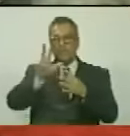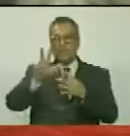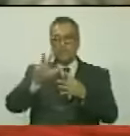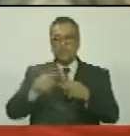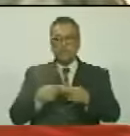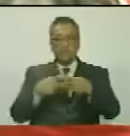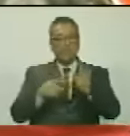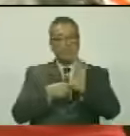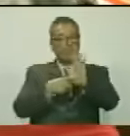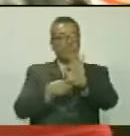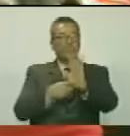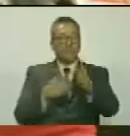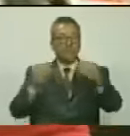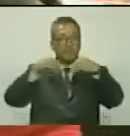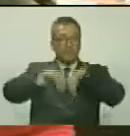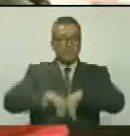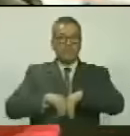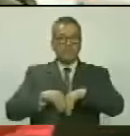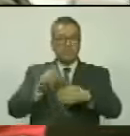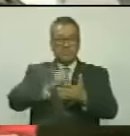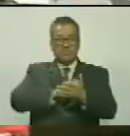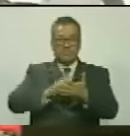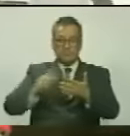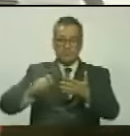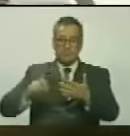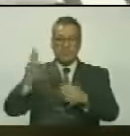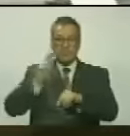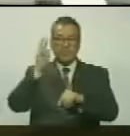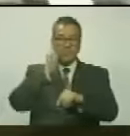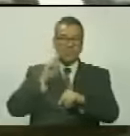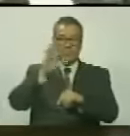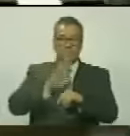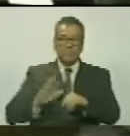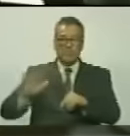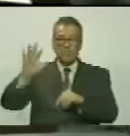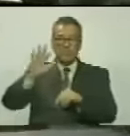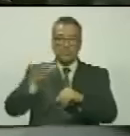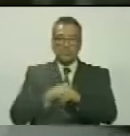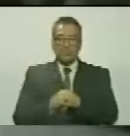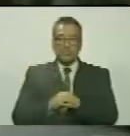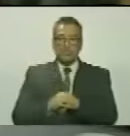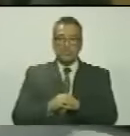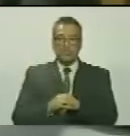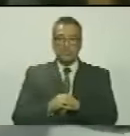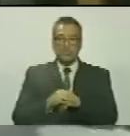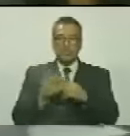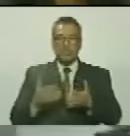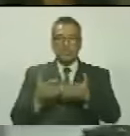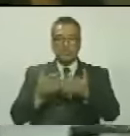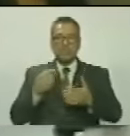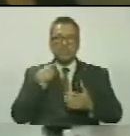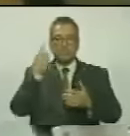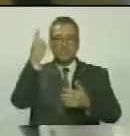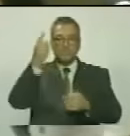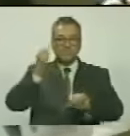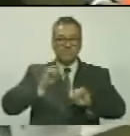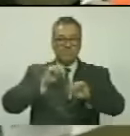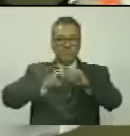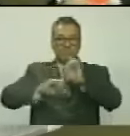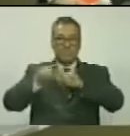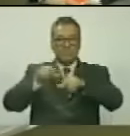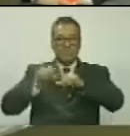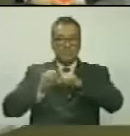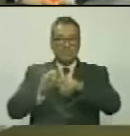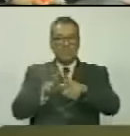publicar el presente acuerdo en la Gaceta Oficial de la República Bolivariana de Venezuela y dar máxima difusión del